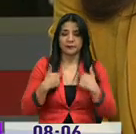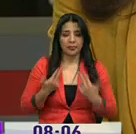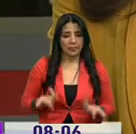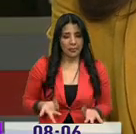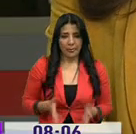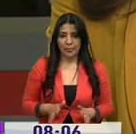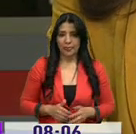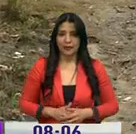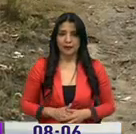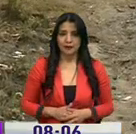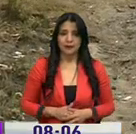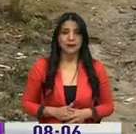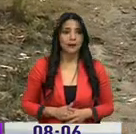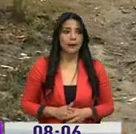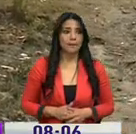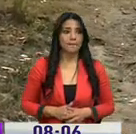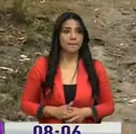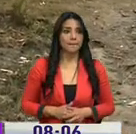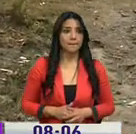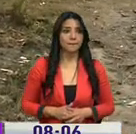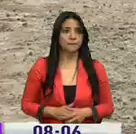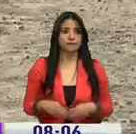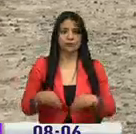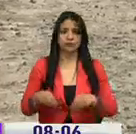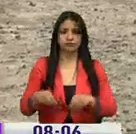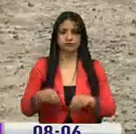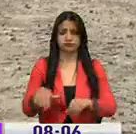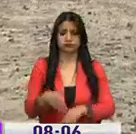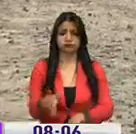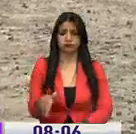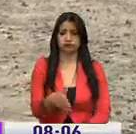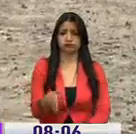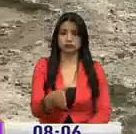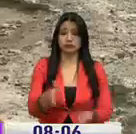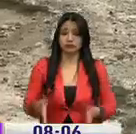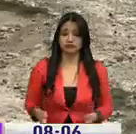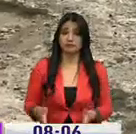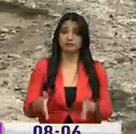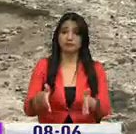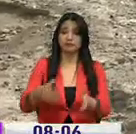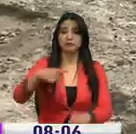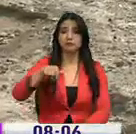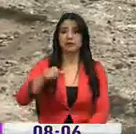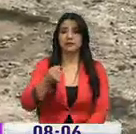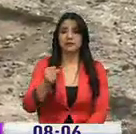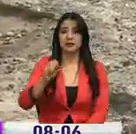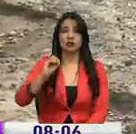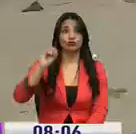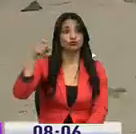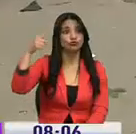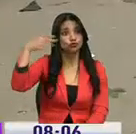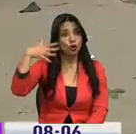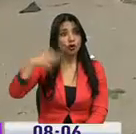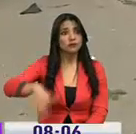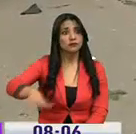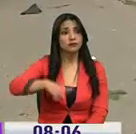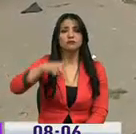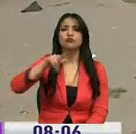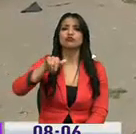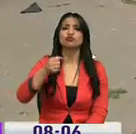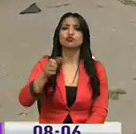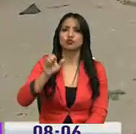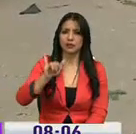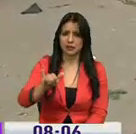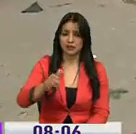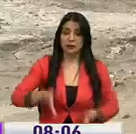respuesta. Llena de zanjas, piedra y maleza, se encuentra la calle de Paseo del Sol, ubicada en el sector de Pusuquí. Esta es una